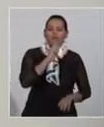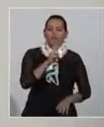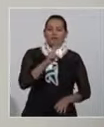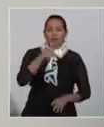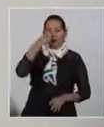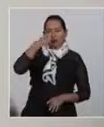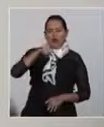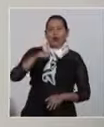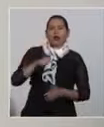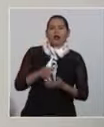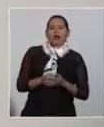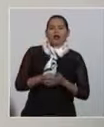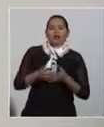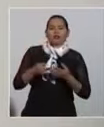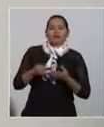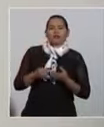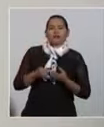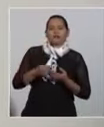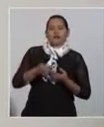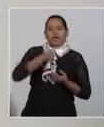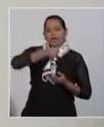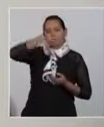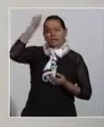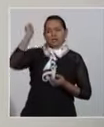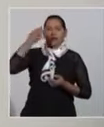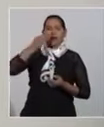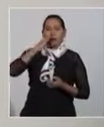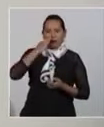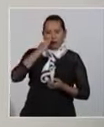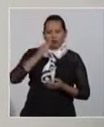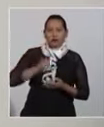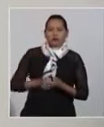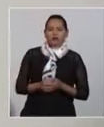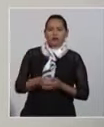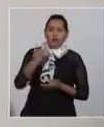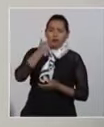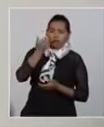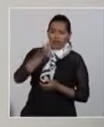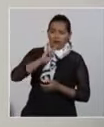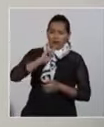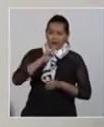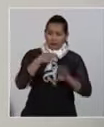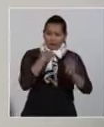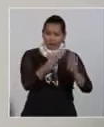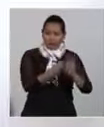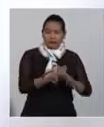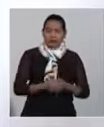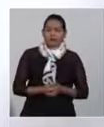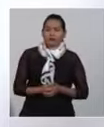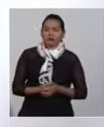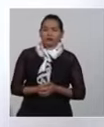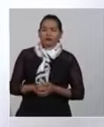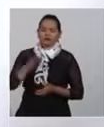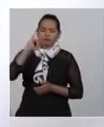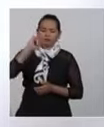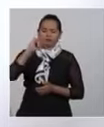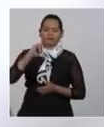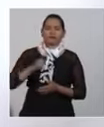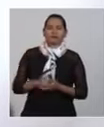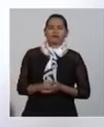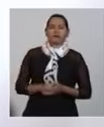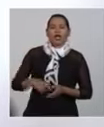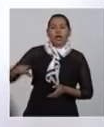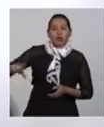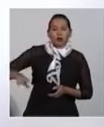de la coalición Juntos Haremos Historia, Luis Miguel Barbosa. ¿Desea hacer uso de ese tiempo, candidato? Sí. El gobierno de